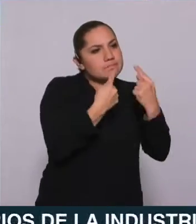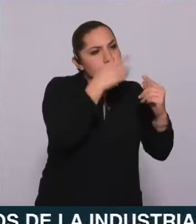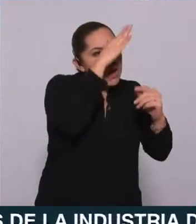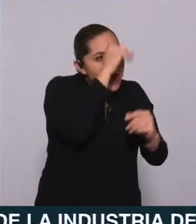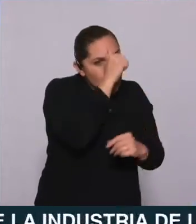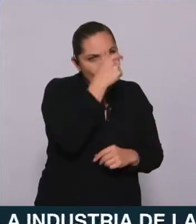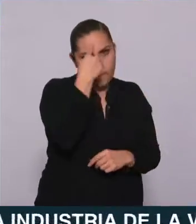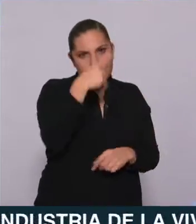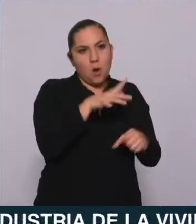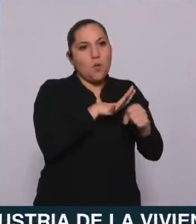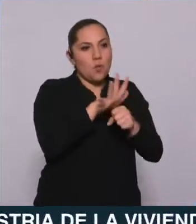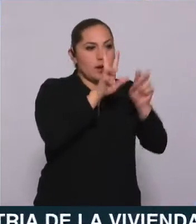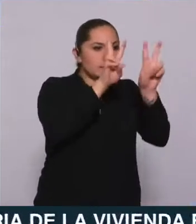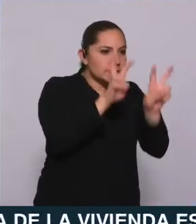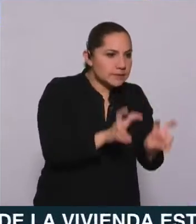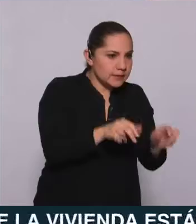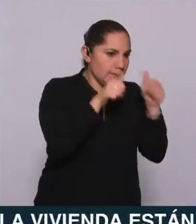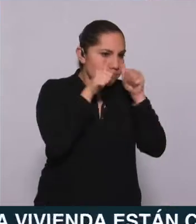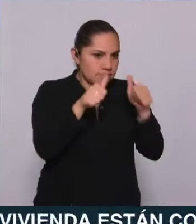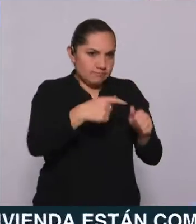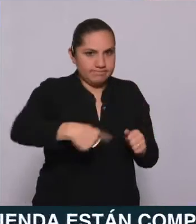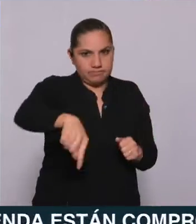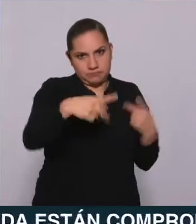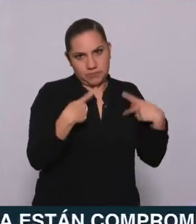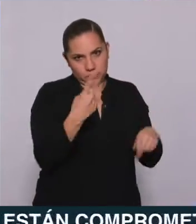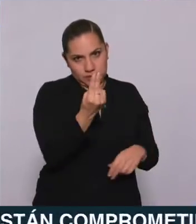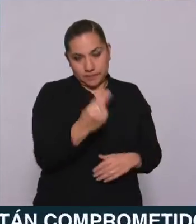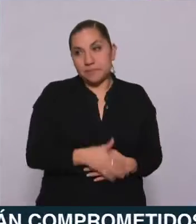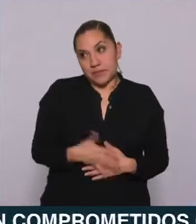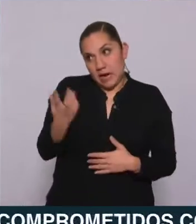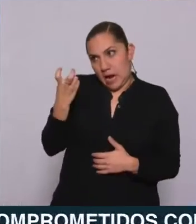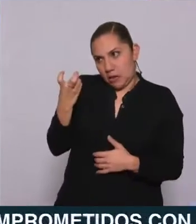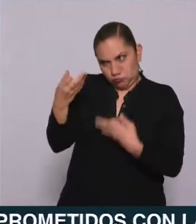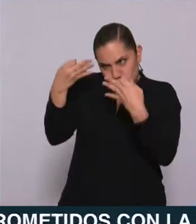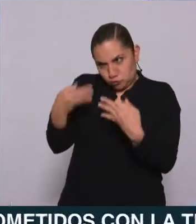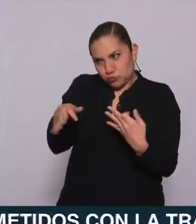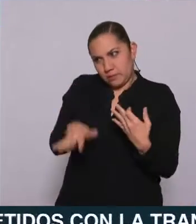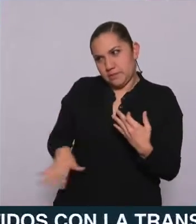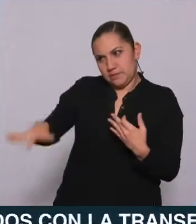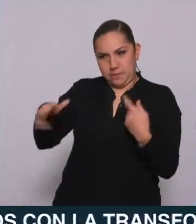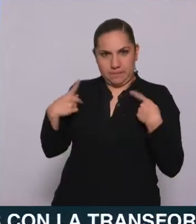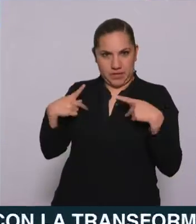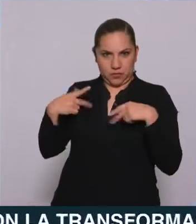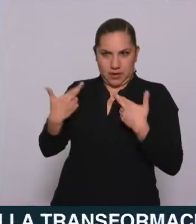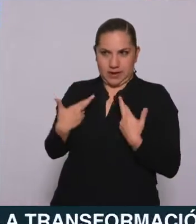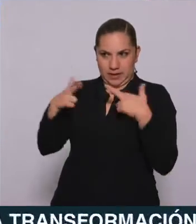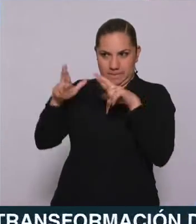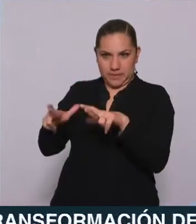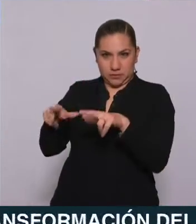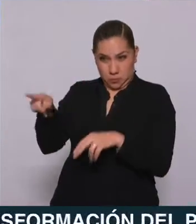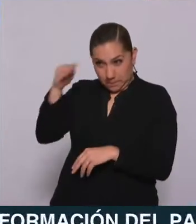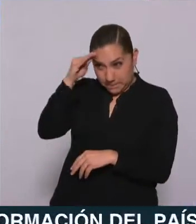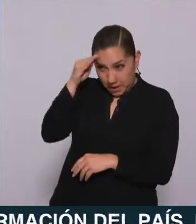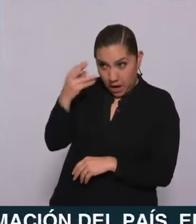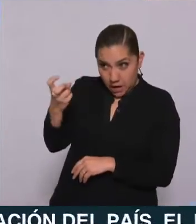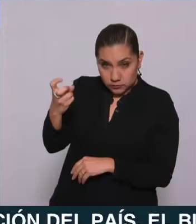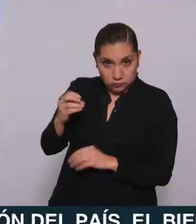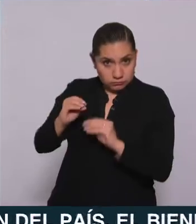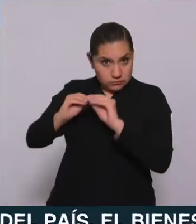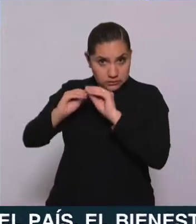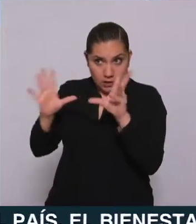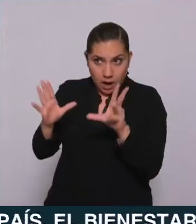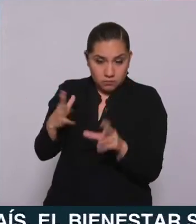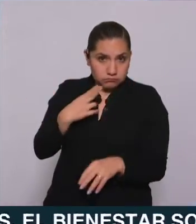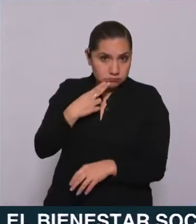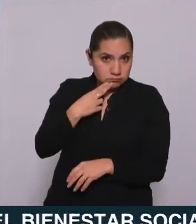representen efectivamente Así a los es. ciudadanos. ¿Crees que con estas comisiones exista mayor participación ciudadana en la Ciudad de México? Yo espero que sí, parte de la responsabilidad